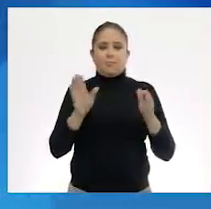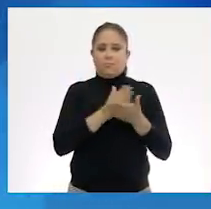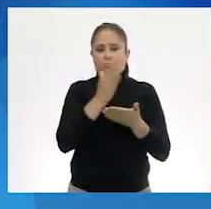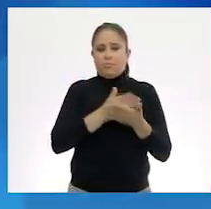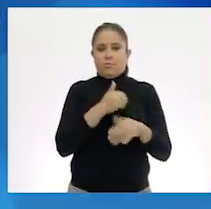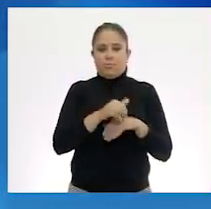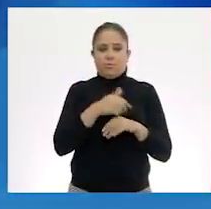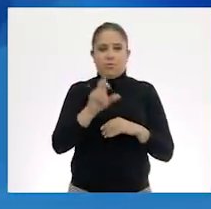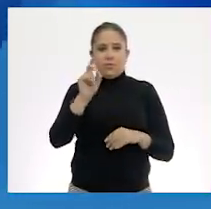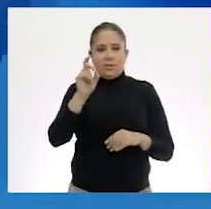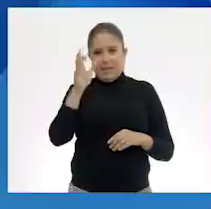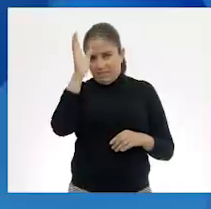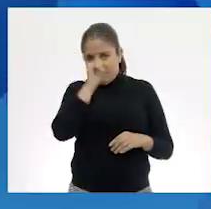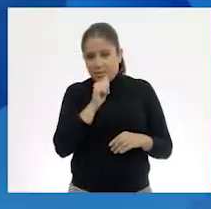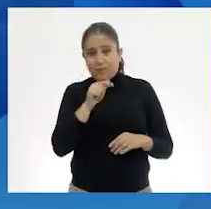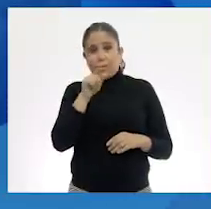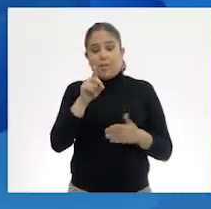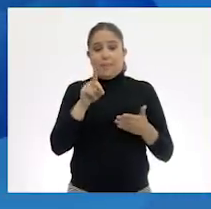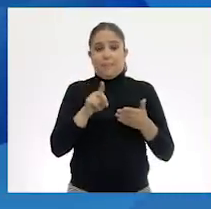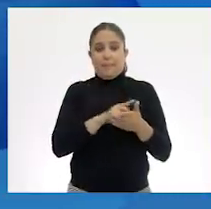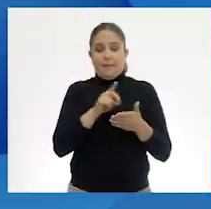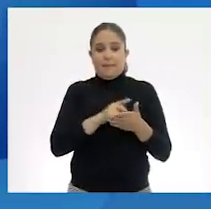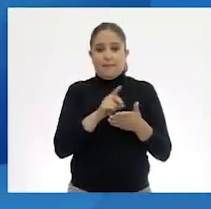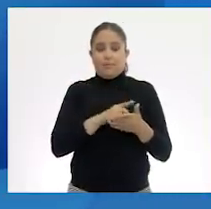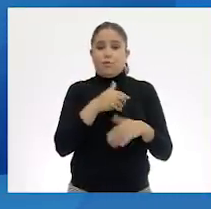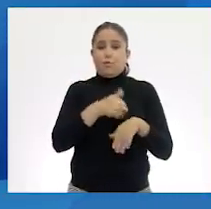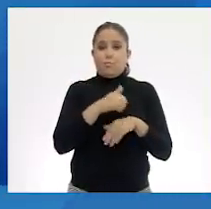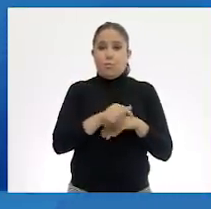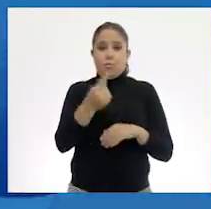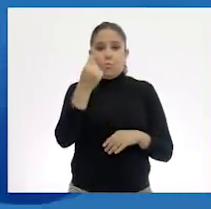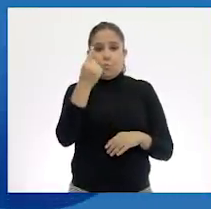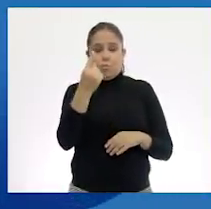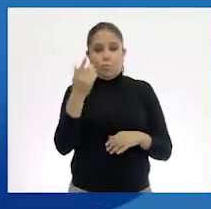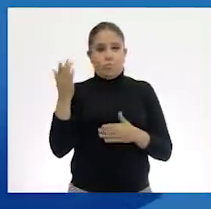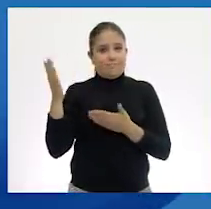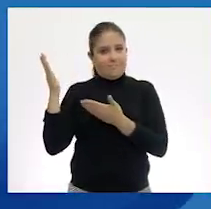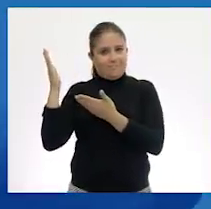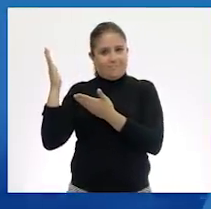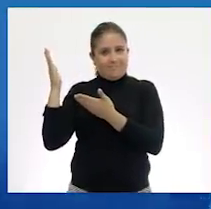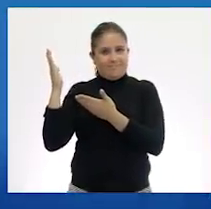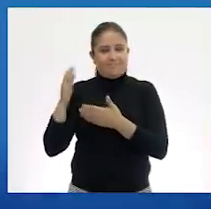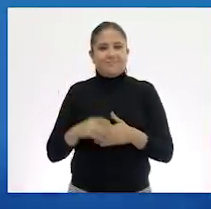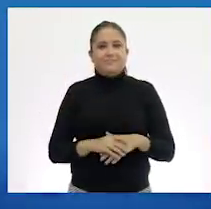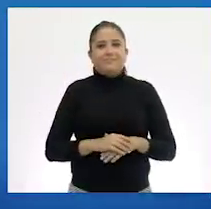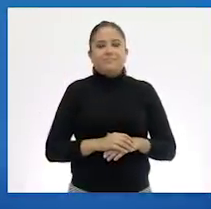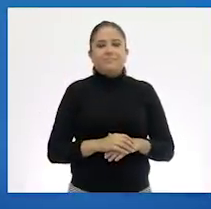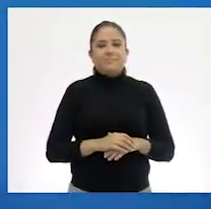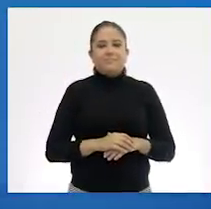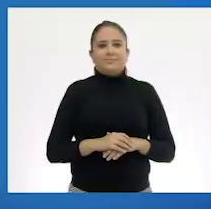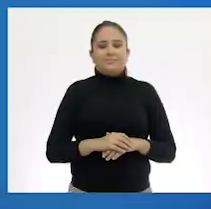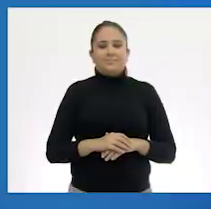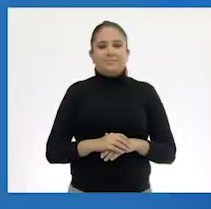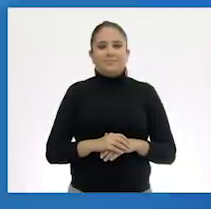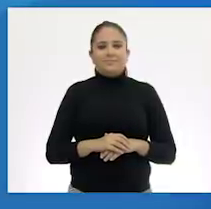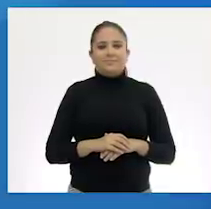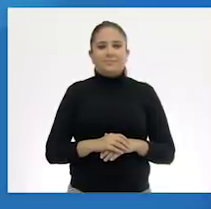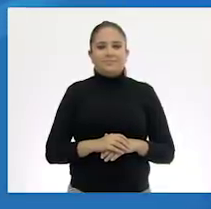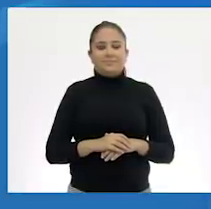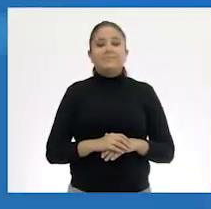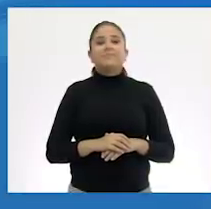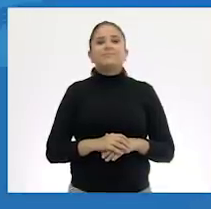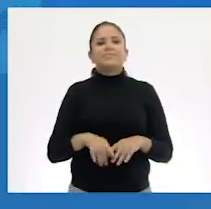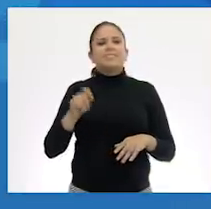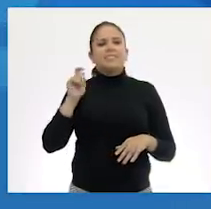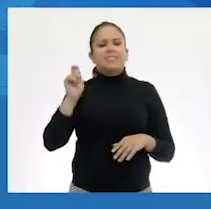detalladamente. De acuerdo. El directorio número 1. Muy bien, el directorio número 1... ¿Qué